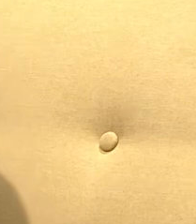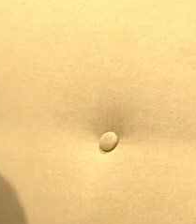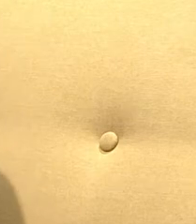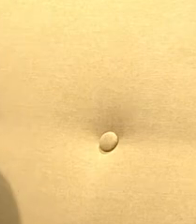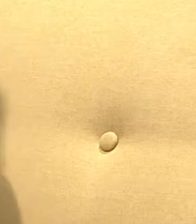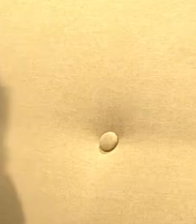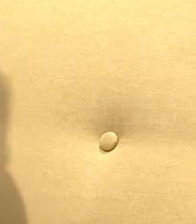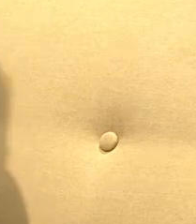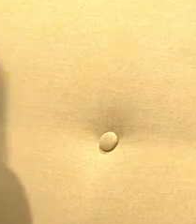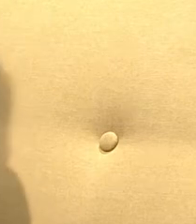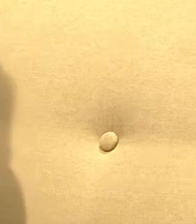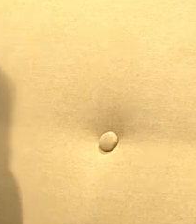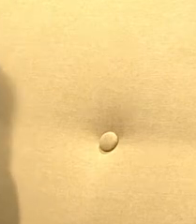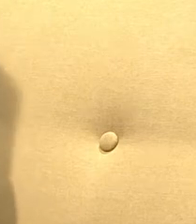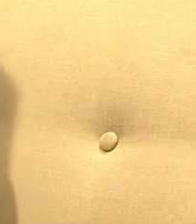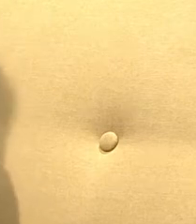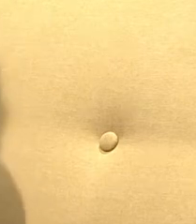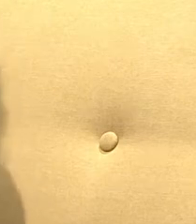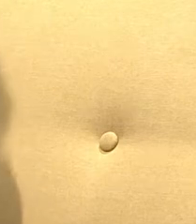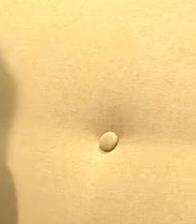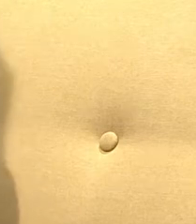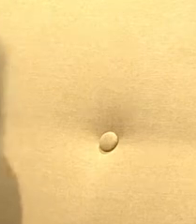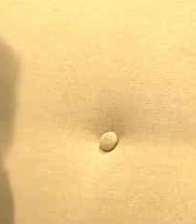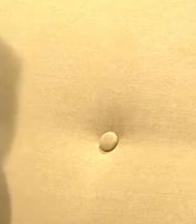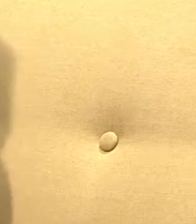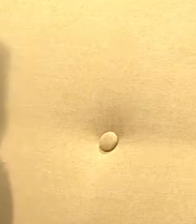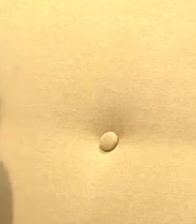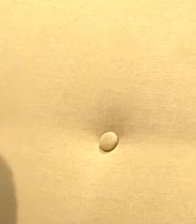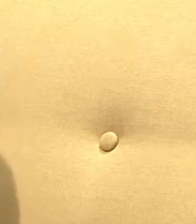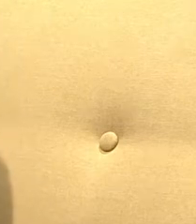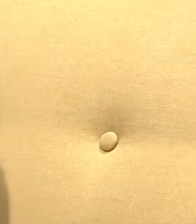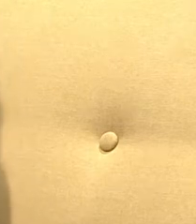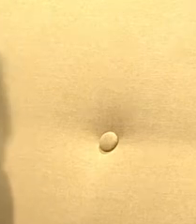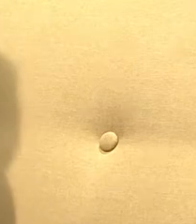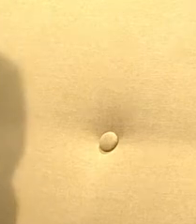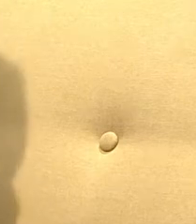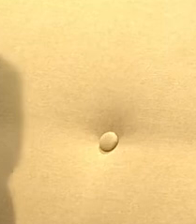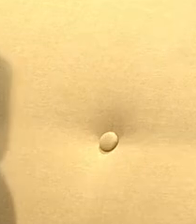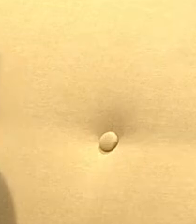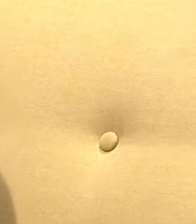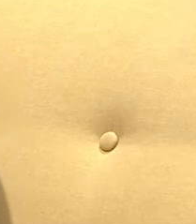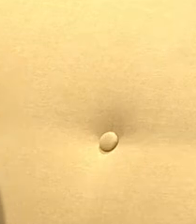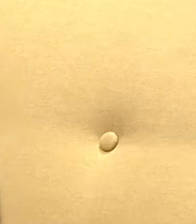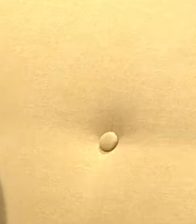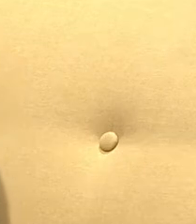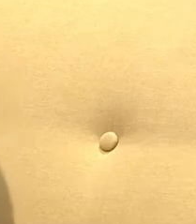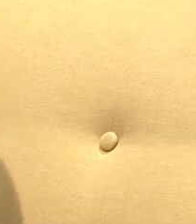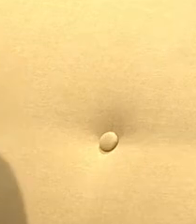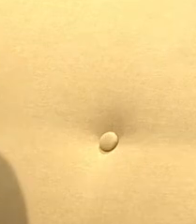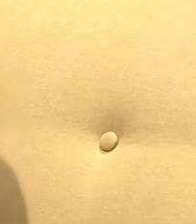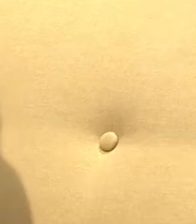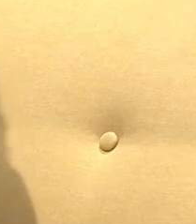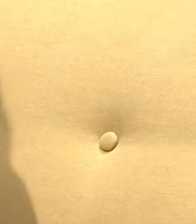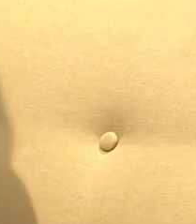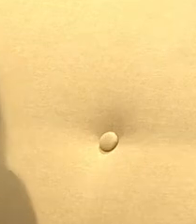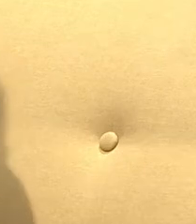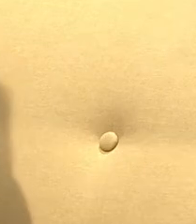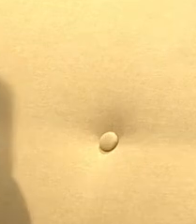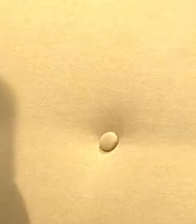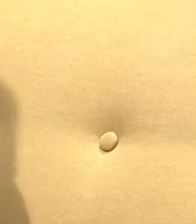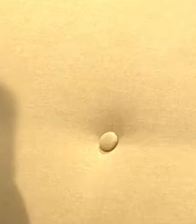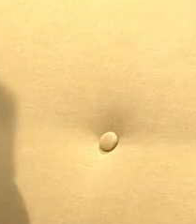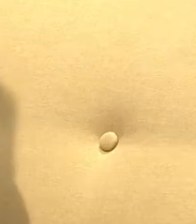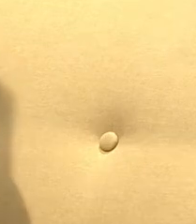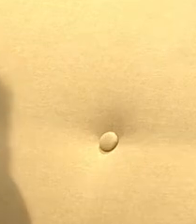Decíamos, ¿y si sí? ¿Qué? ¿Sí? ¿No? Sí. Ok, hay que hacerlo en serio. Desde un principio, las bebidas salieron con